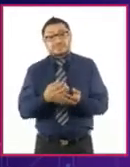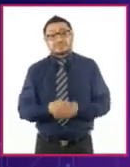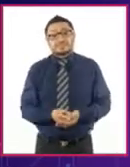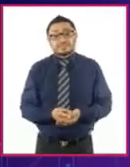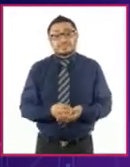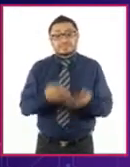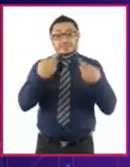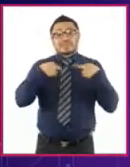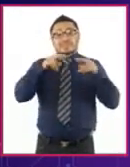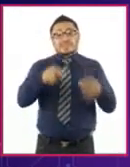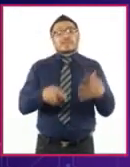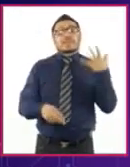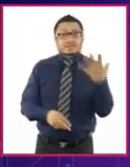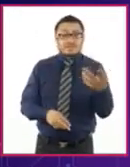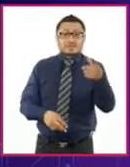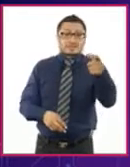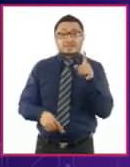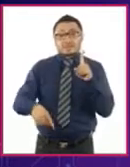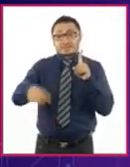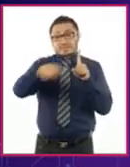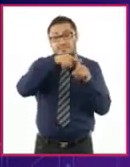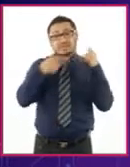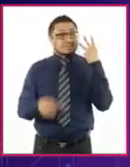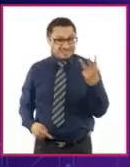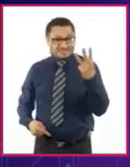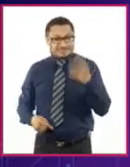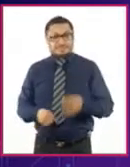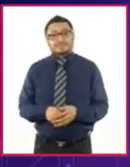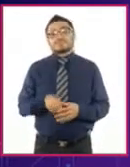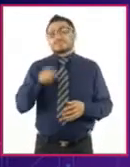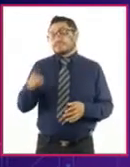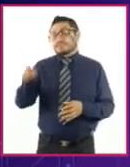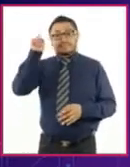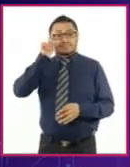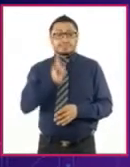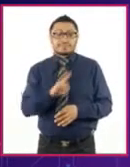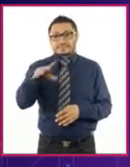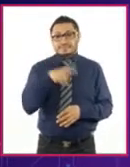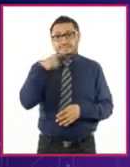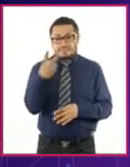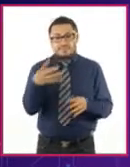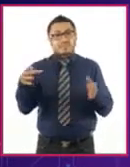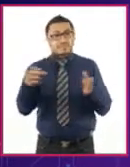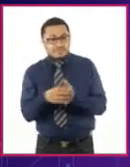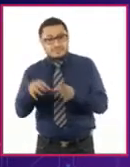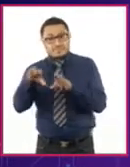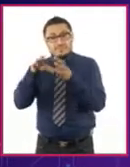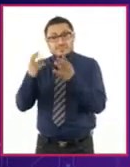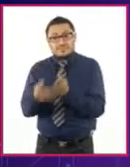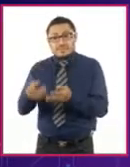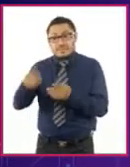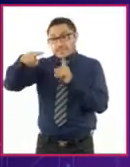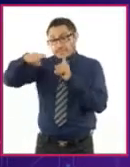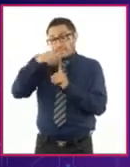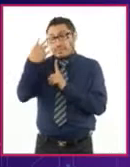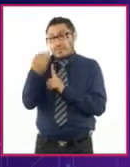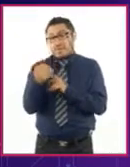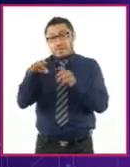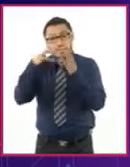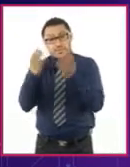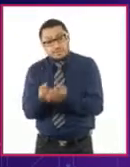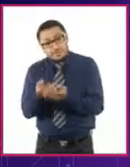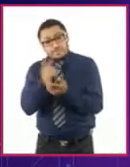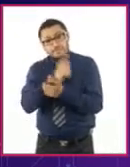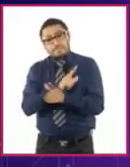expresión 5x más 3. Claudia tiene 2 cajas de pelotas más 9 pelotas sueltas que